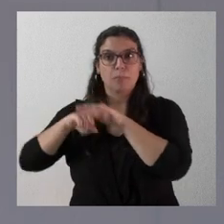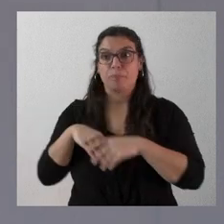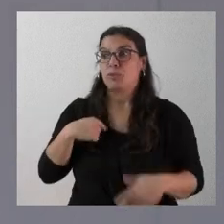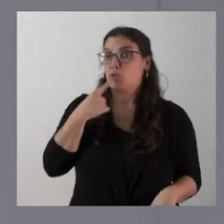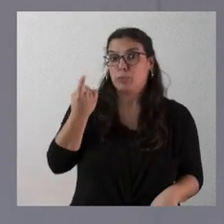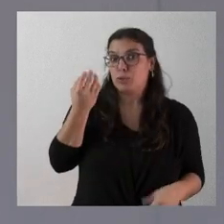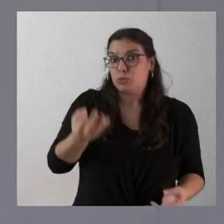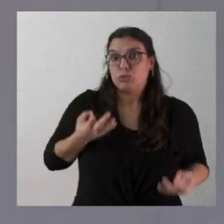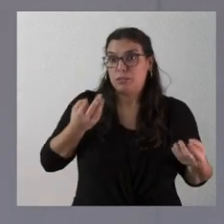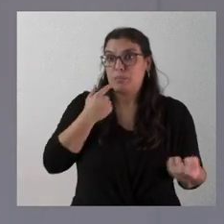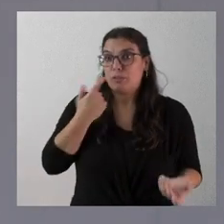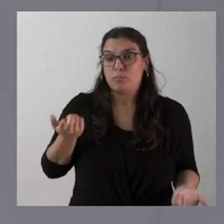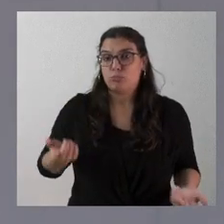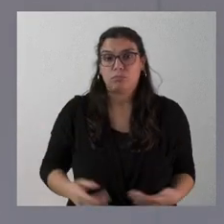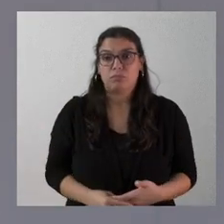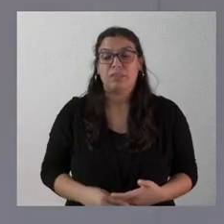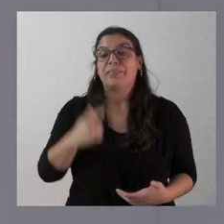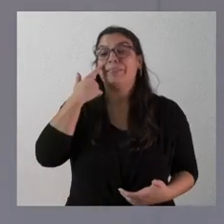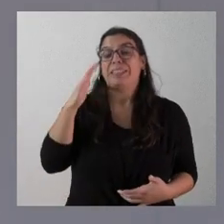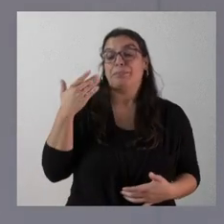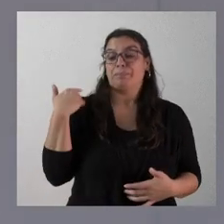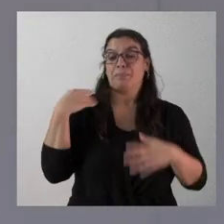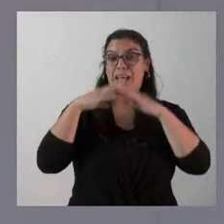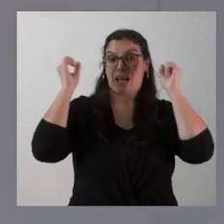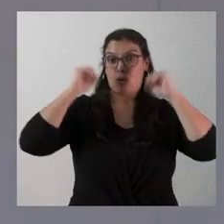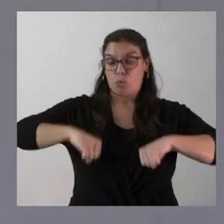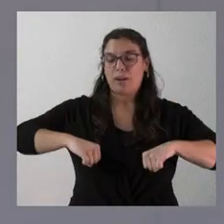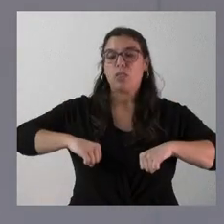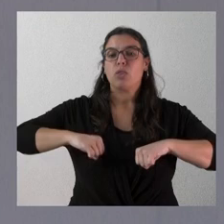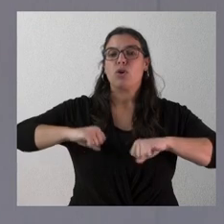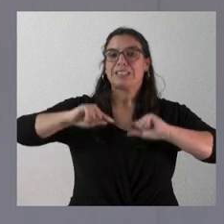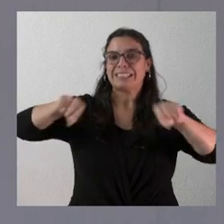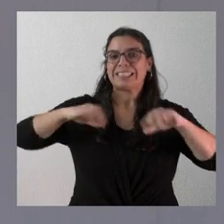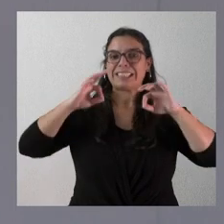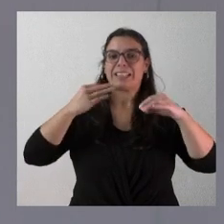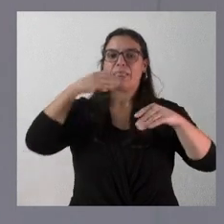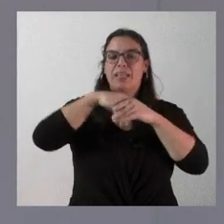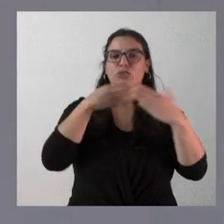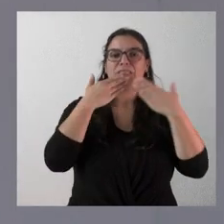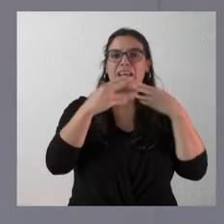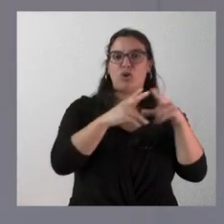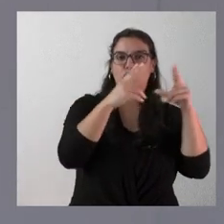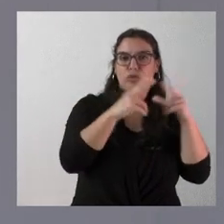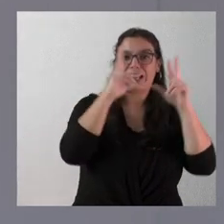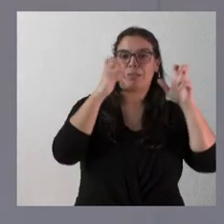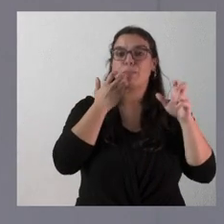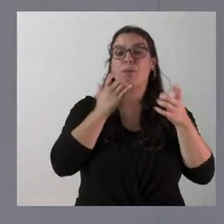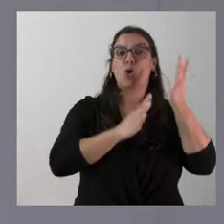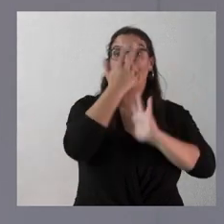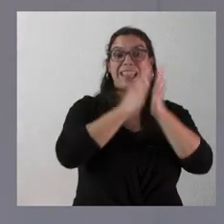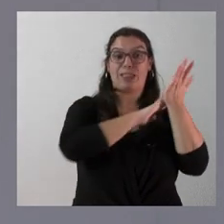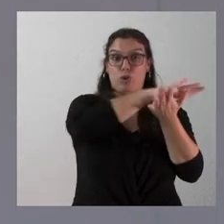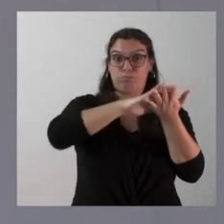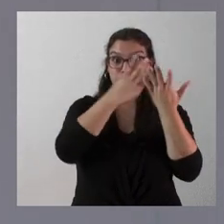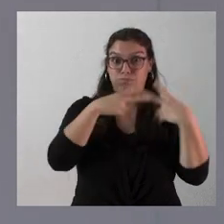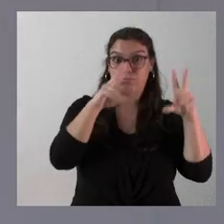hemos dicho siempre fíjese que en el acuerdo que se firmó en el ámbito del diálogo social en materia de extensión de incendios hay un punto